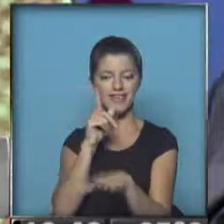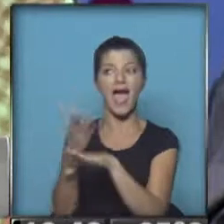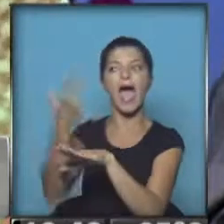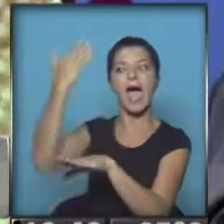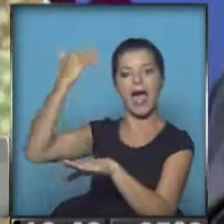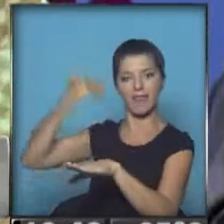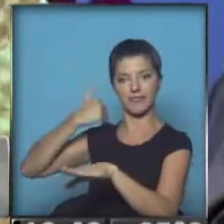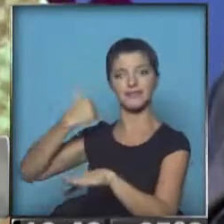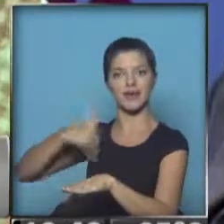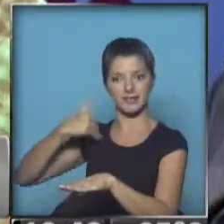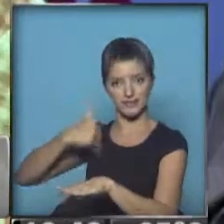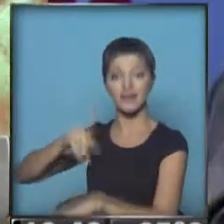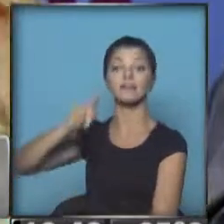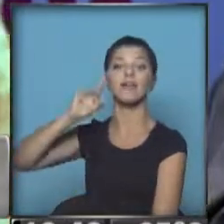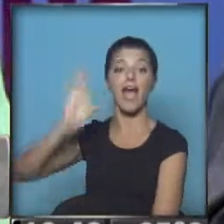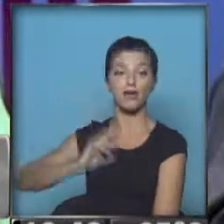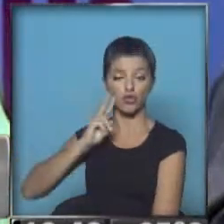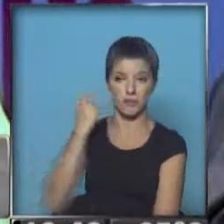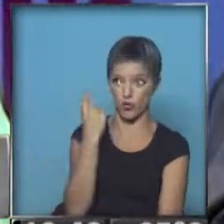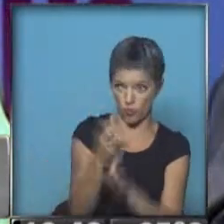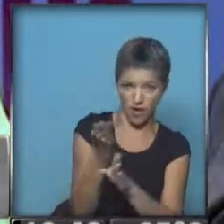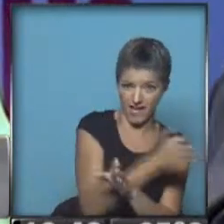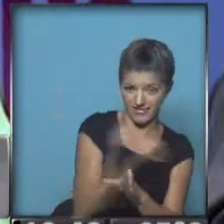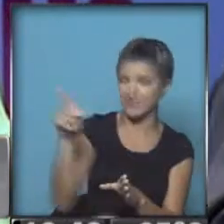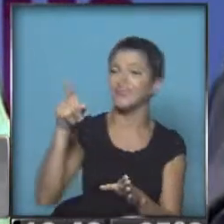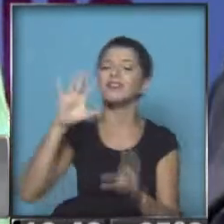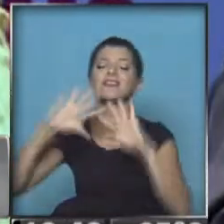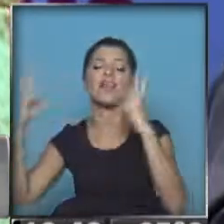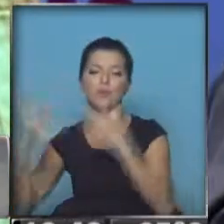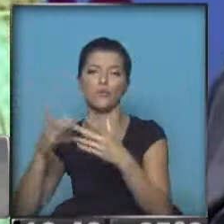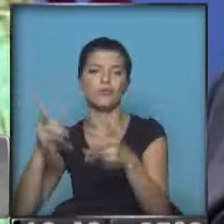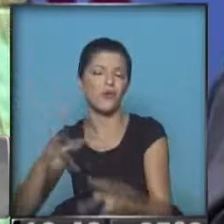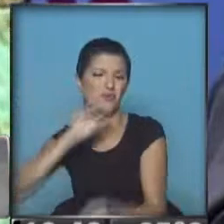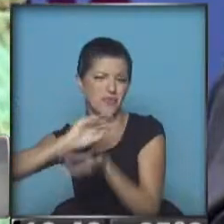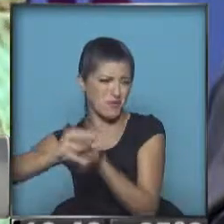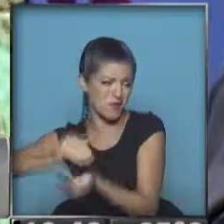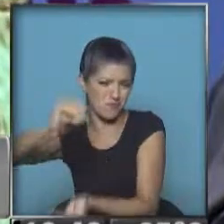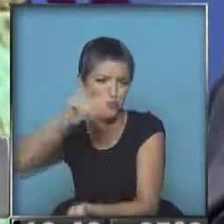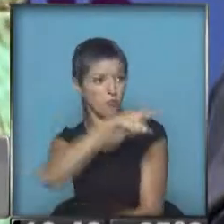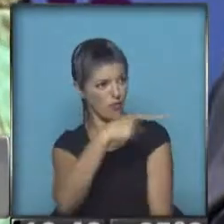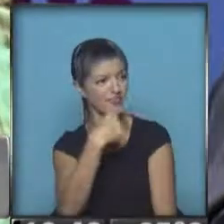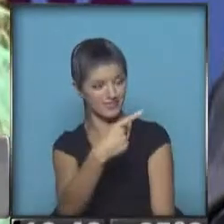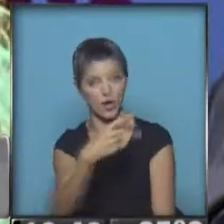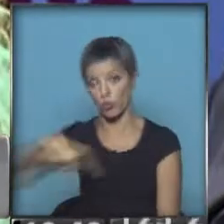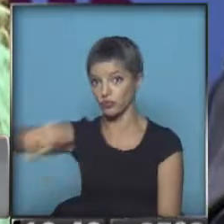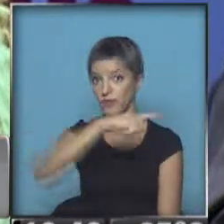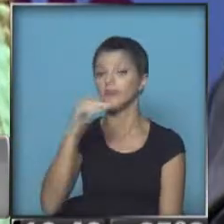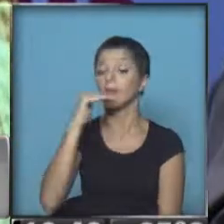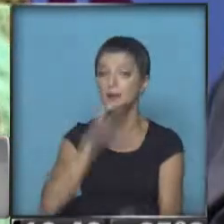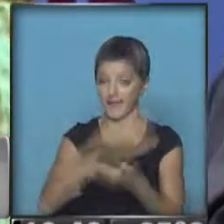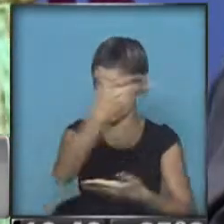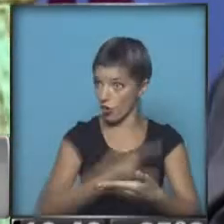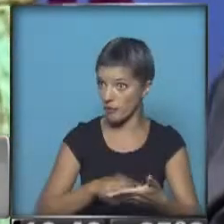República Argentina en el año 2001, altísimo nivel de endeudamiento. Vos hablaban ustedes en el